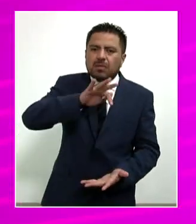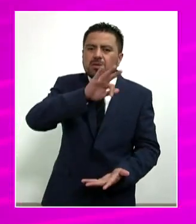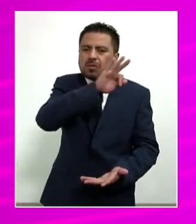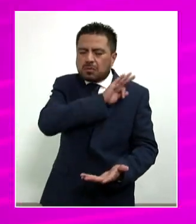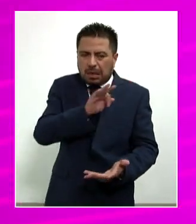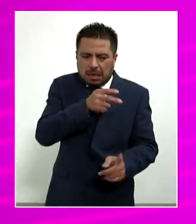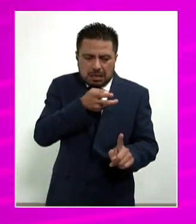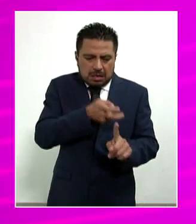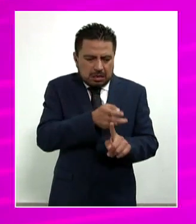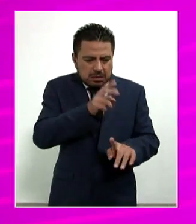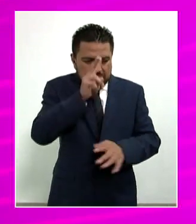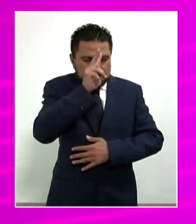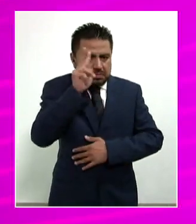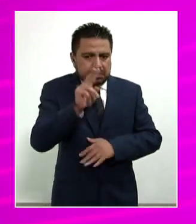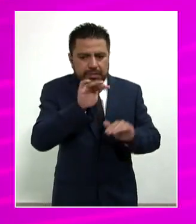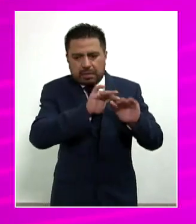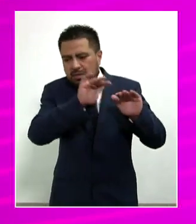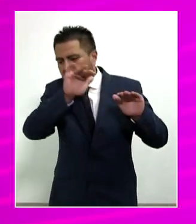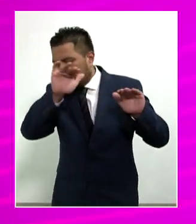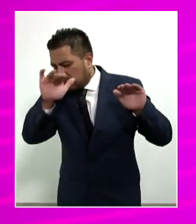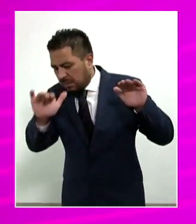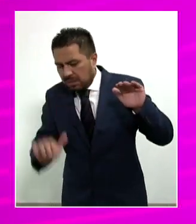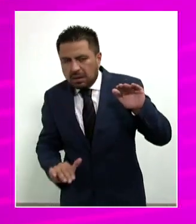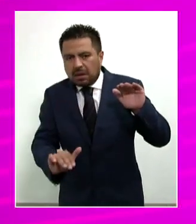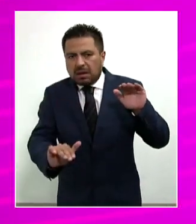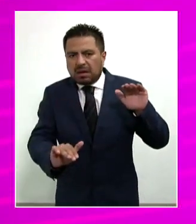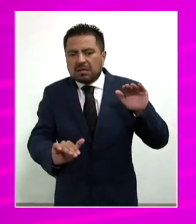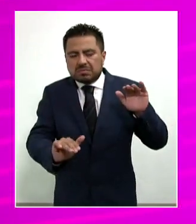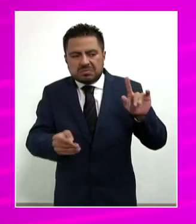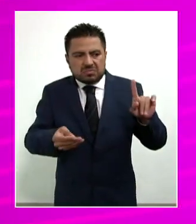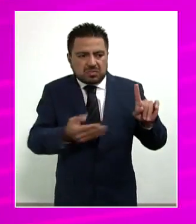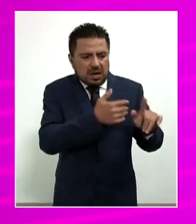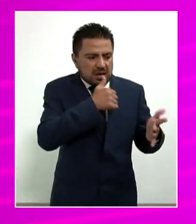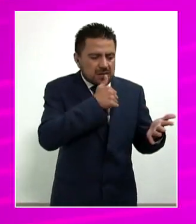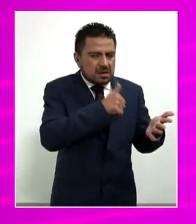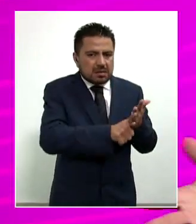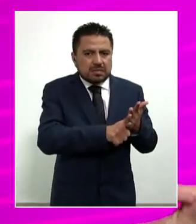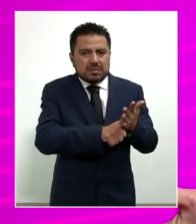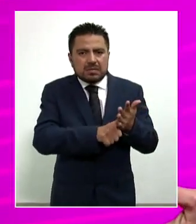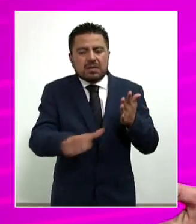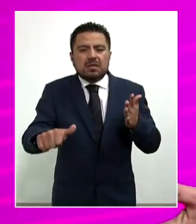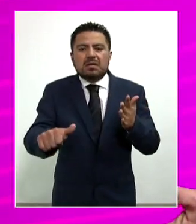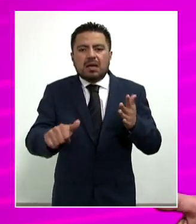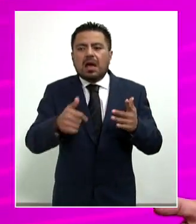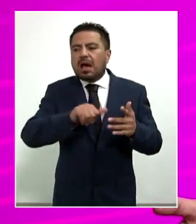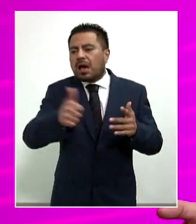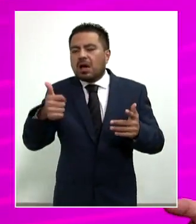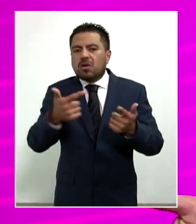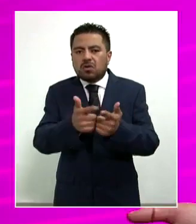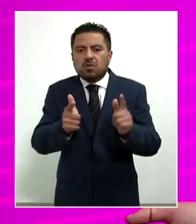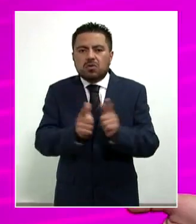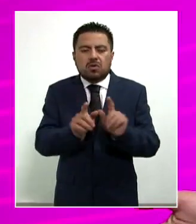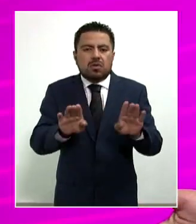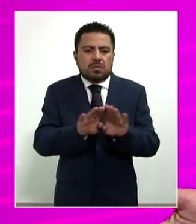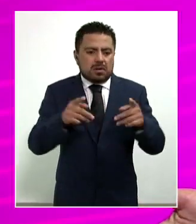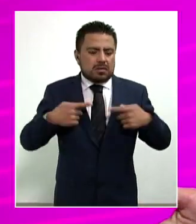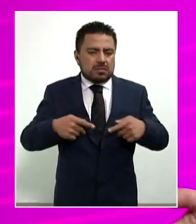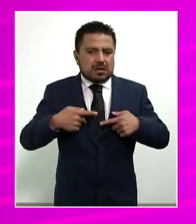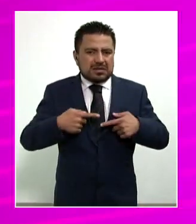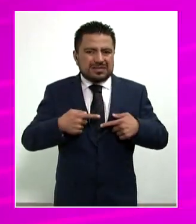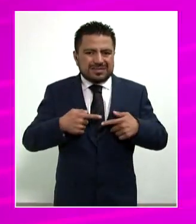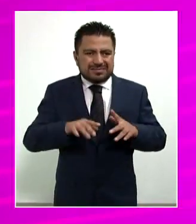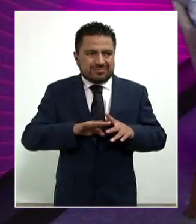situación de tremenda desigualdad y de tremenda estigmatización. Pero hay otros grupos, como el grupo de las personas